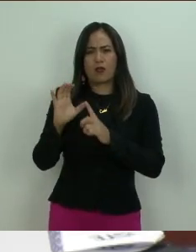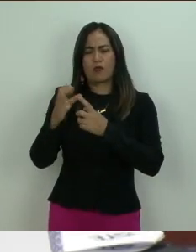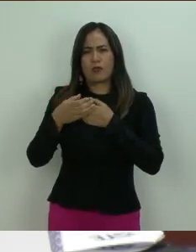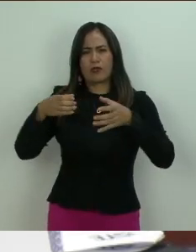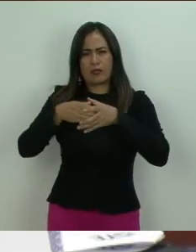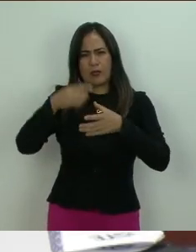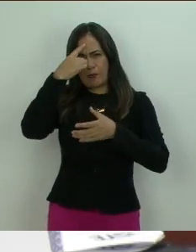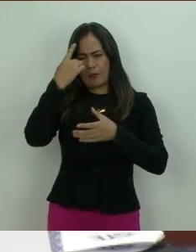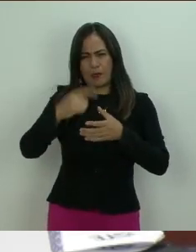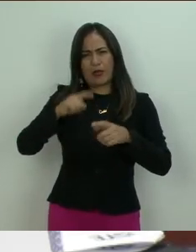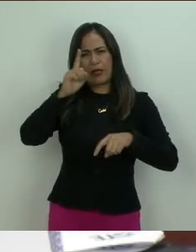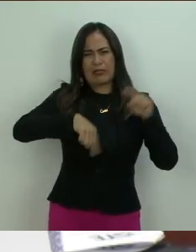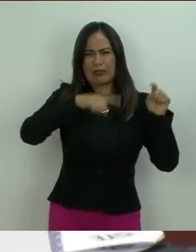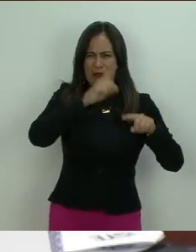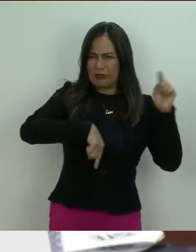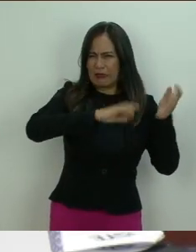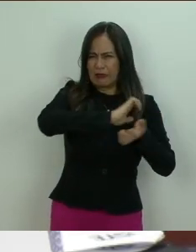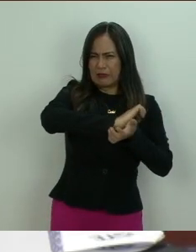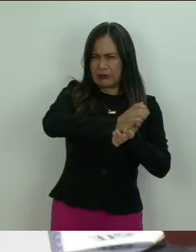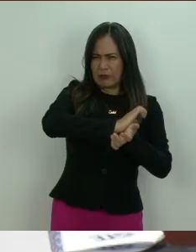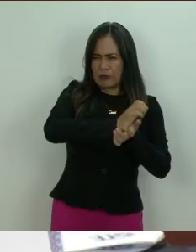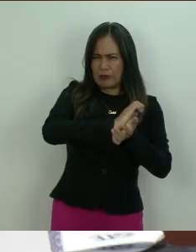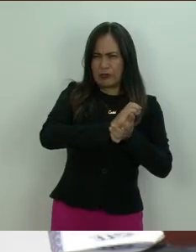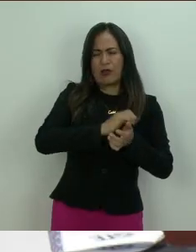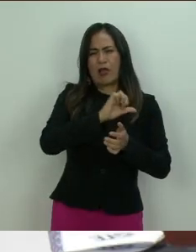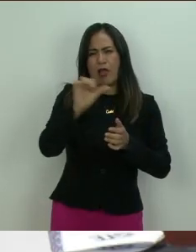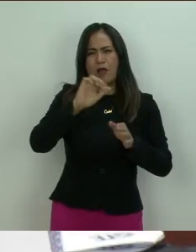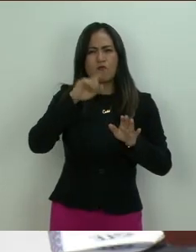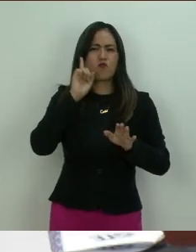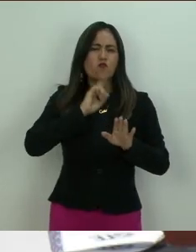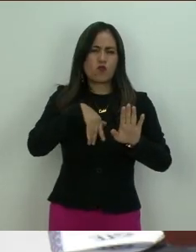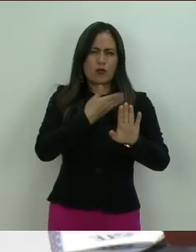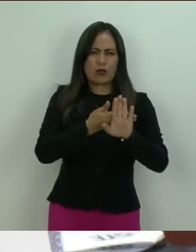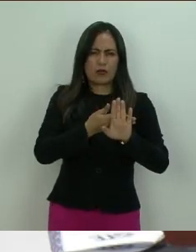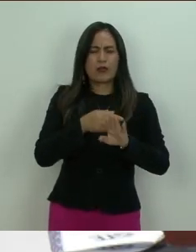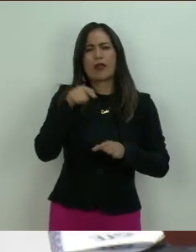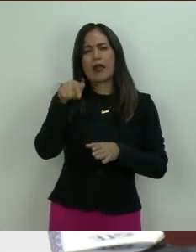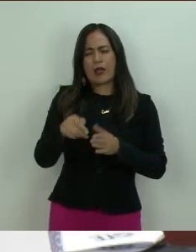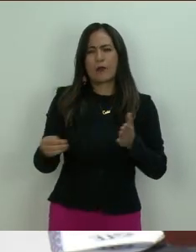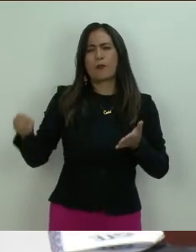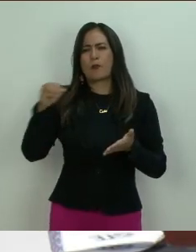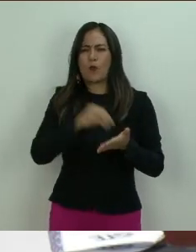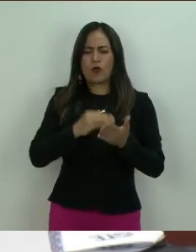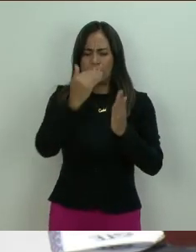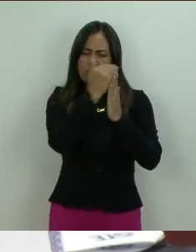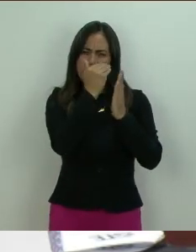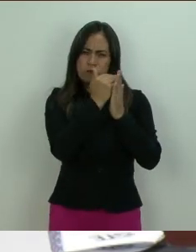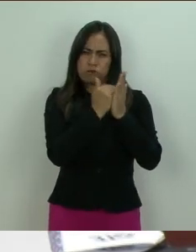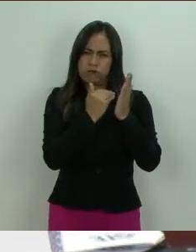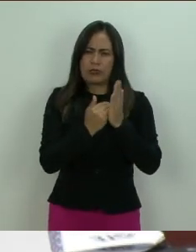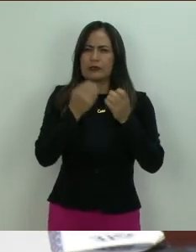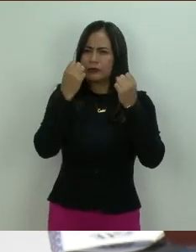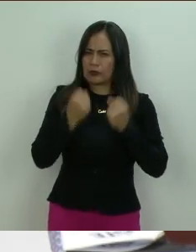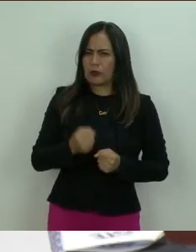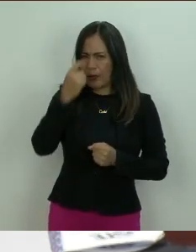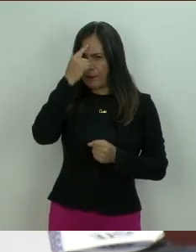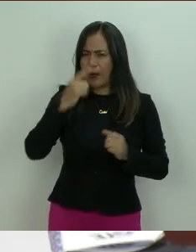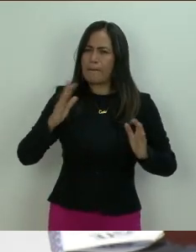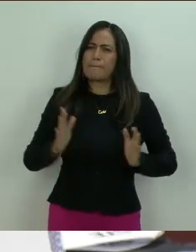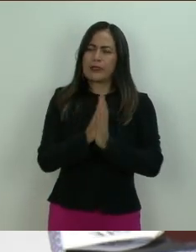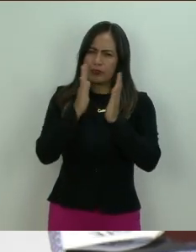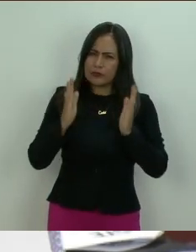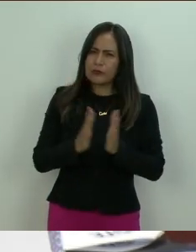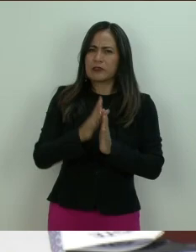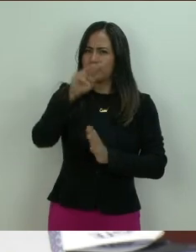la Eliminación de la Discriminación contra la Mujer, que establece las directrices claras para garantizar una participación efectiva